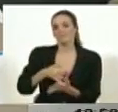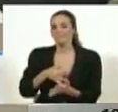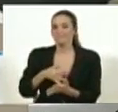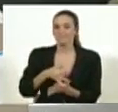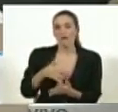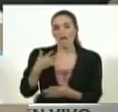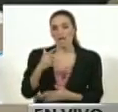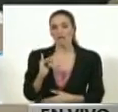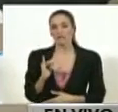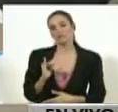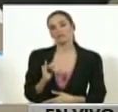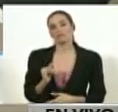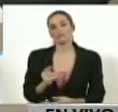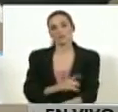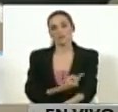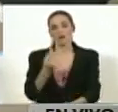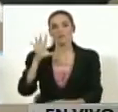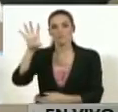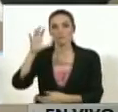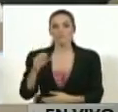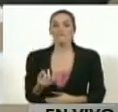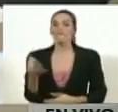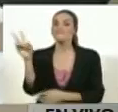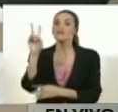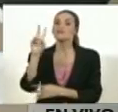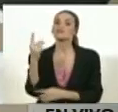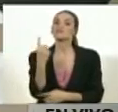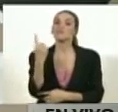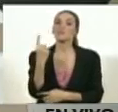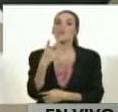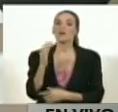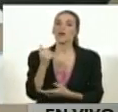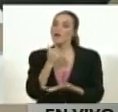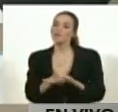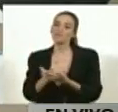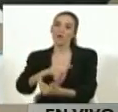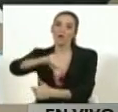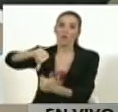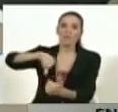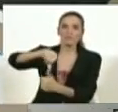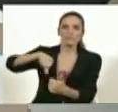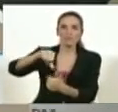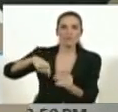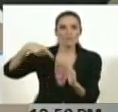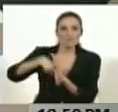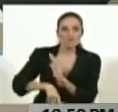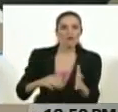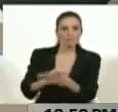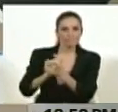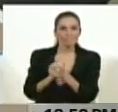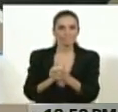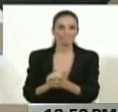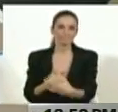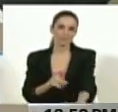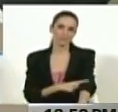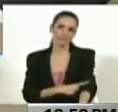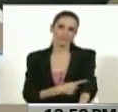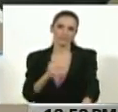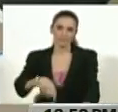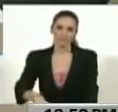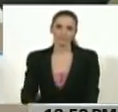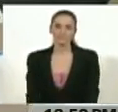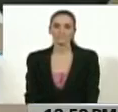atraviesa este hermano país donde Venezuela solamente ha llegado con cooperación y profunda amistad y